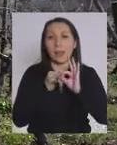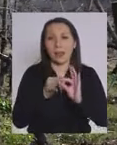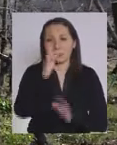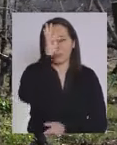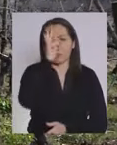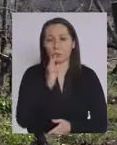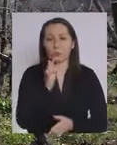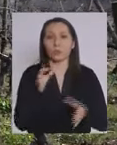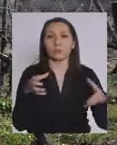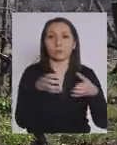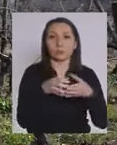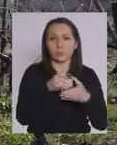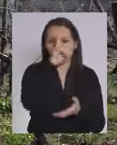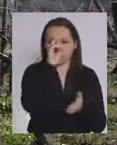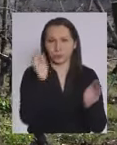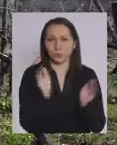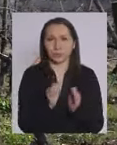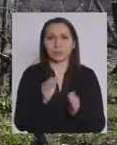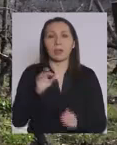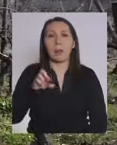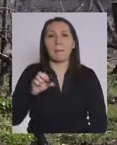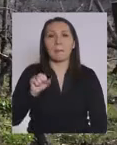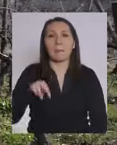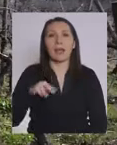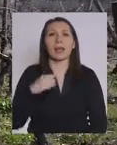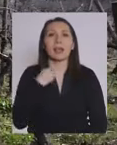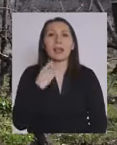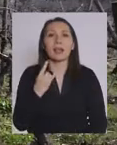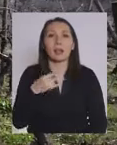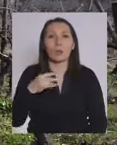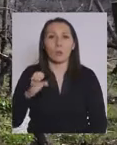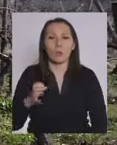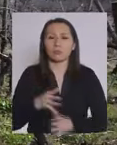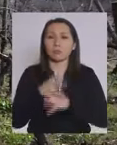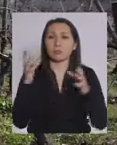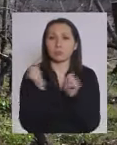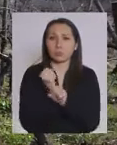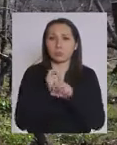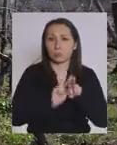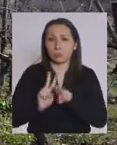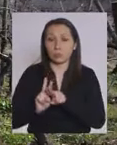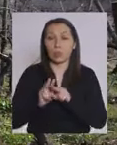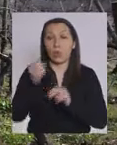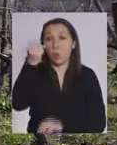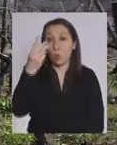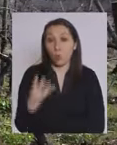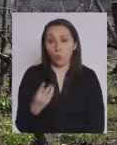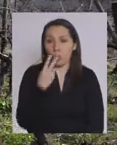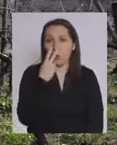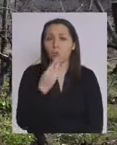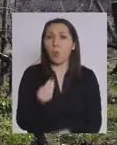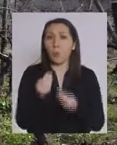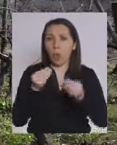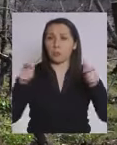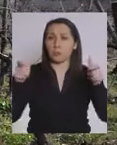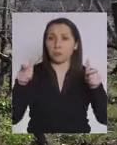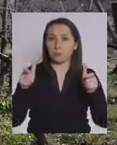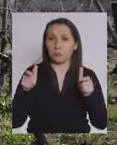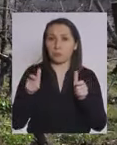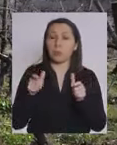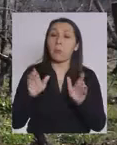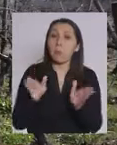cesfam de panquehue por el gran trabajo y labor que están haciendo las cifras continúan en una buena senda en